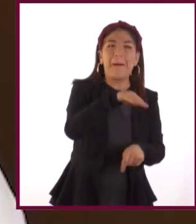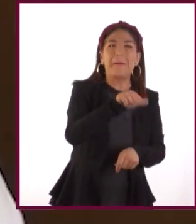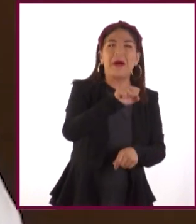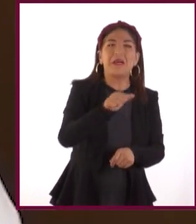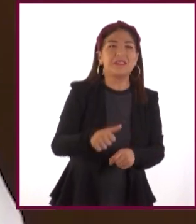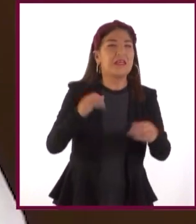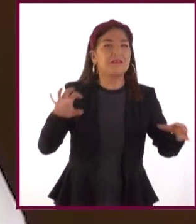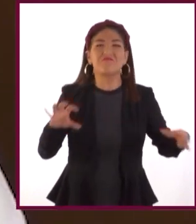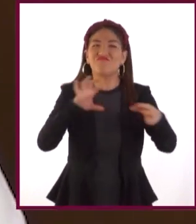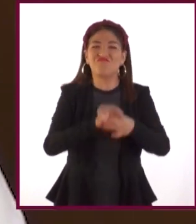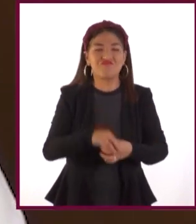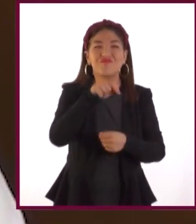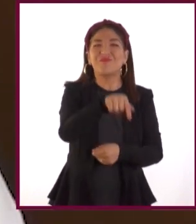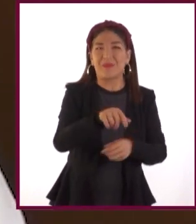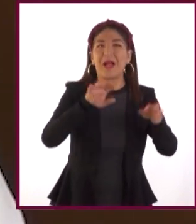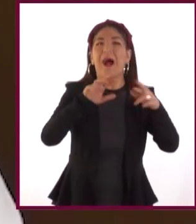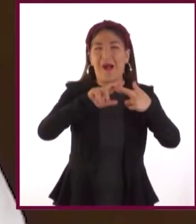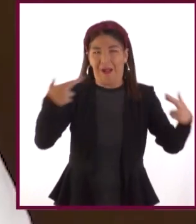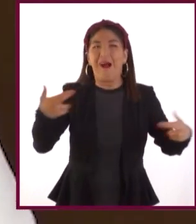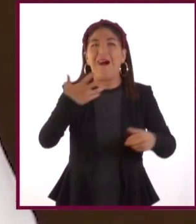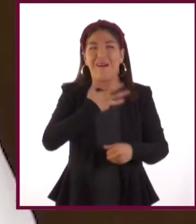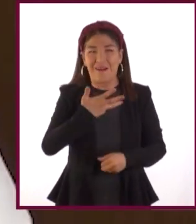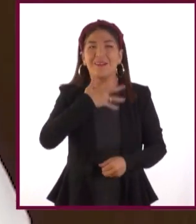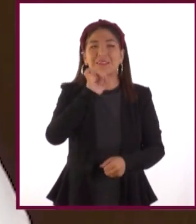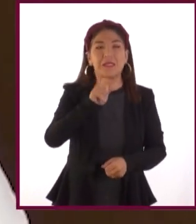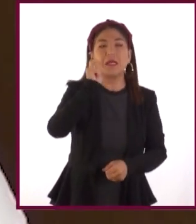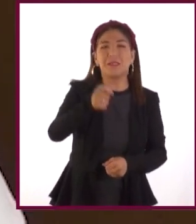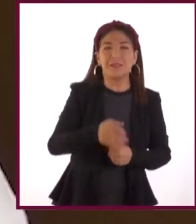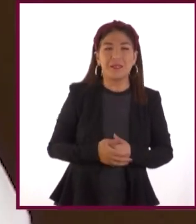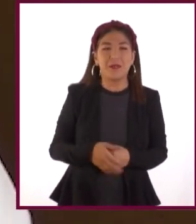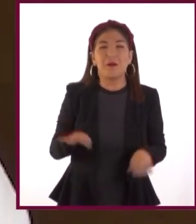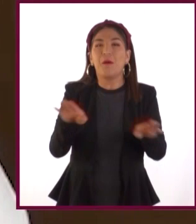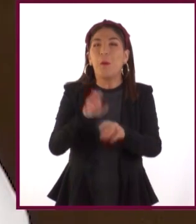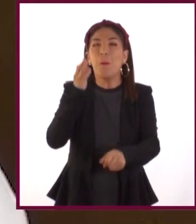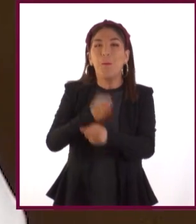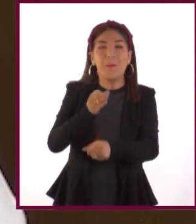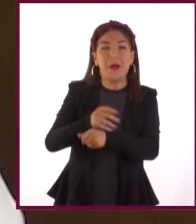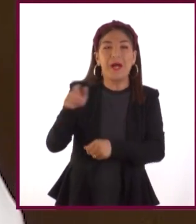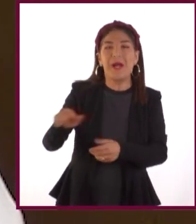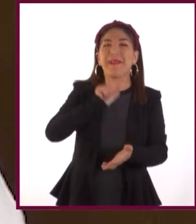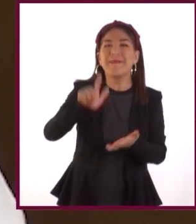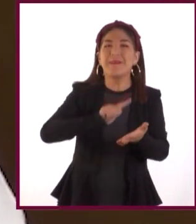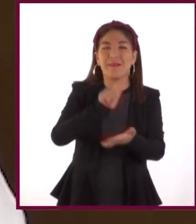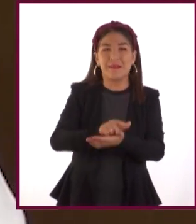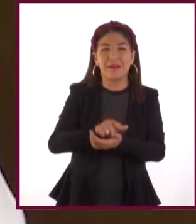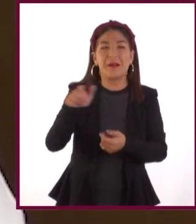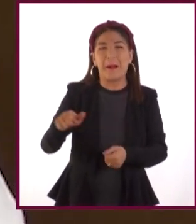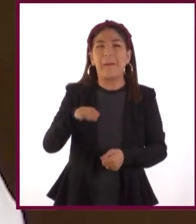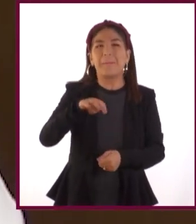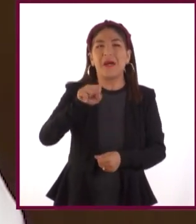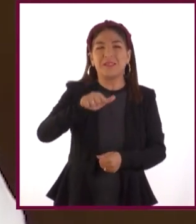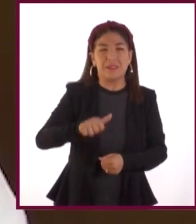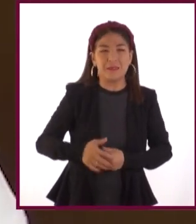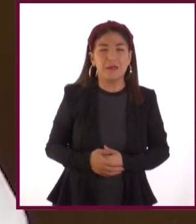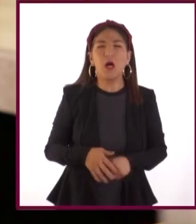haya flujo de materia y de energía, y si esas condiciones están, la materia se puede transformar en energía,